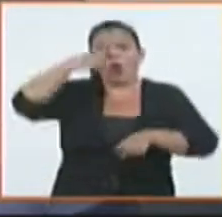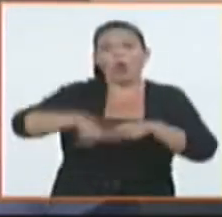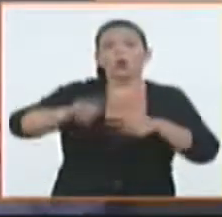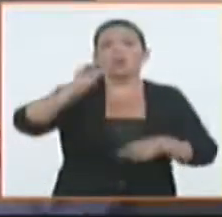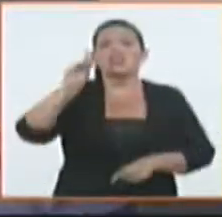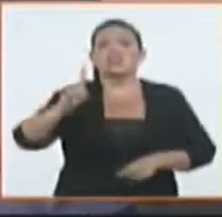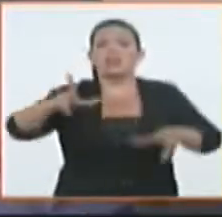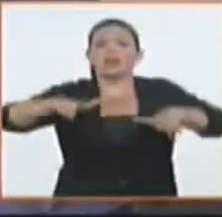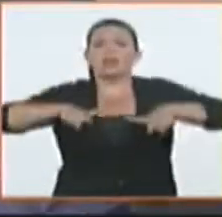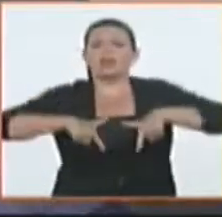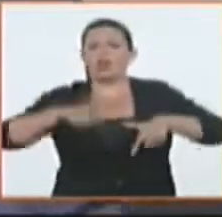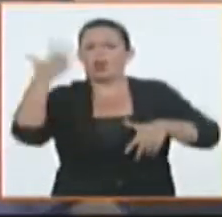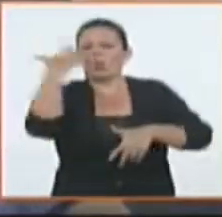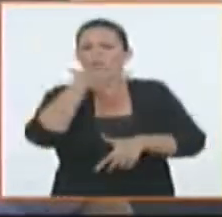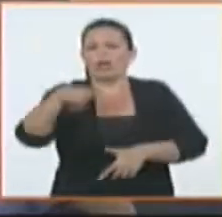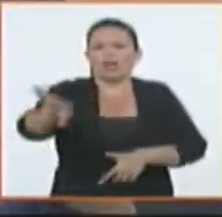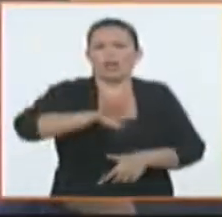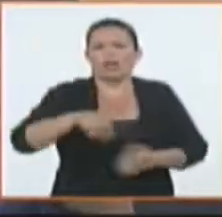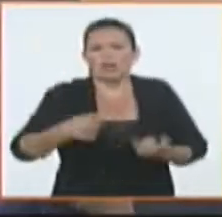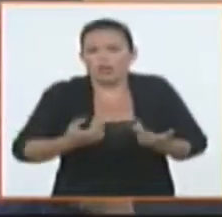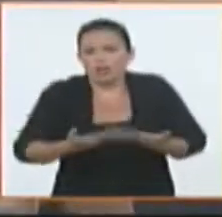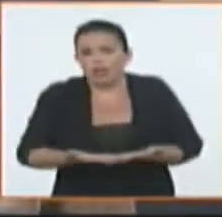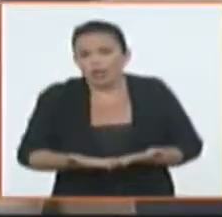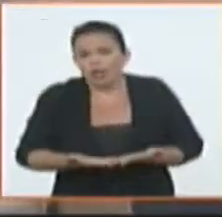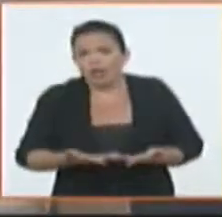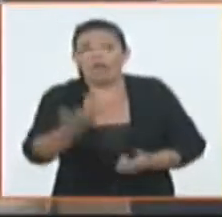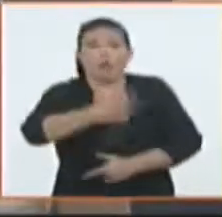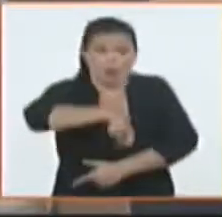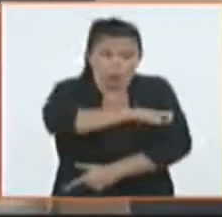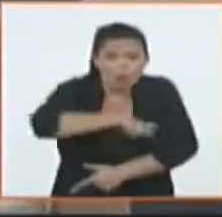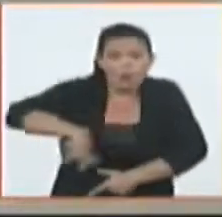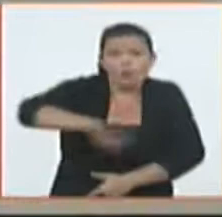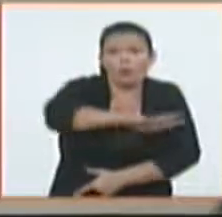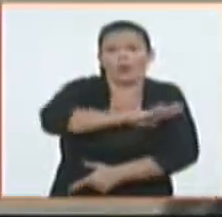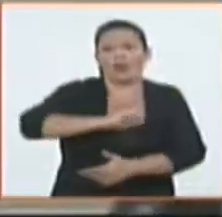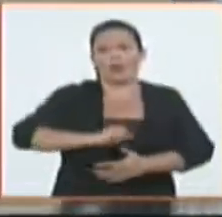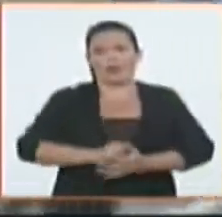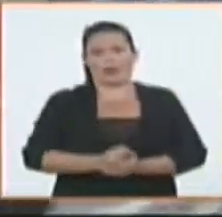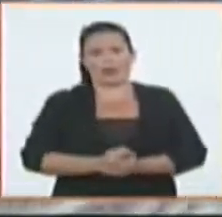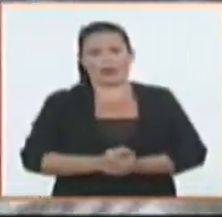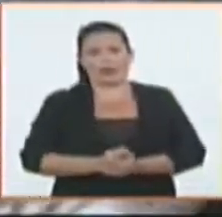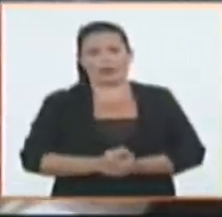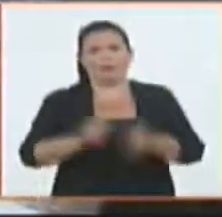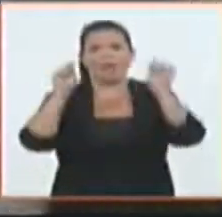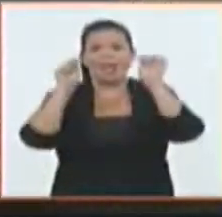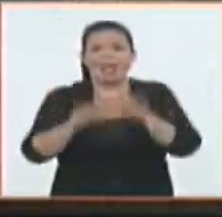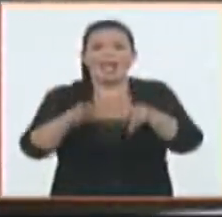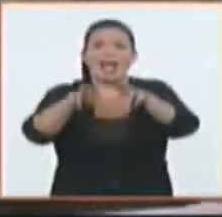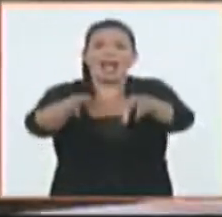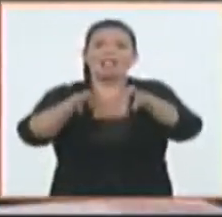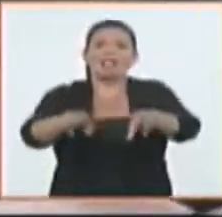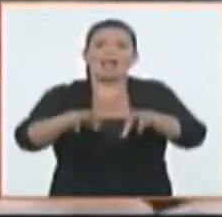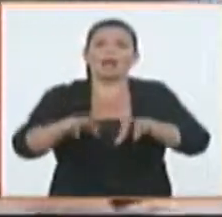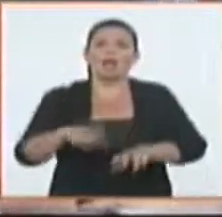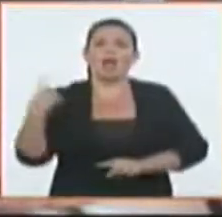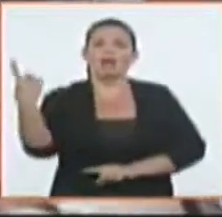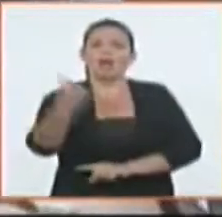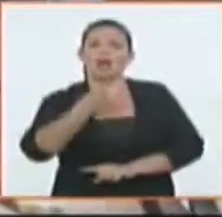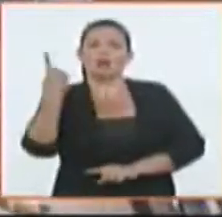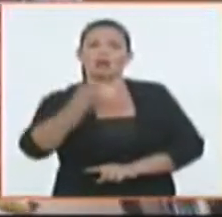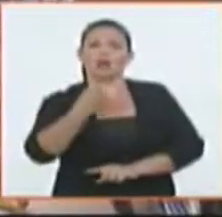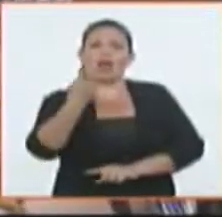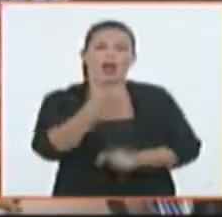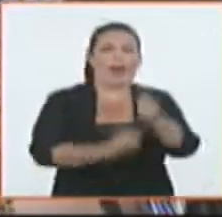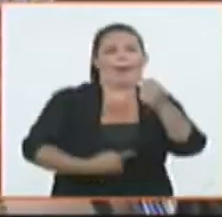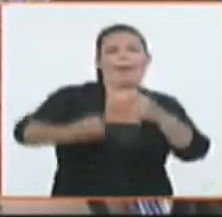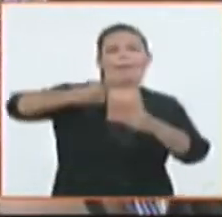como diputados para que representaran la Asamblea Nacional. Y a la Asamblea Nacional se le subordina a todo el mundo a nivel de Estado. ¿Quién es el